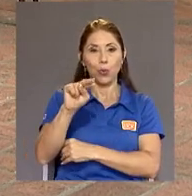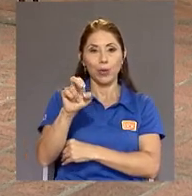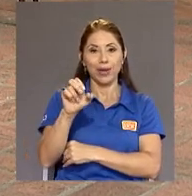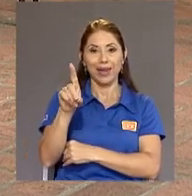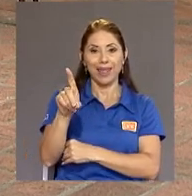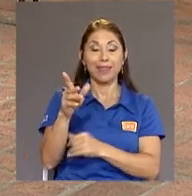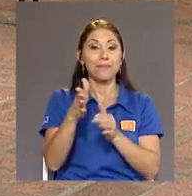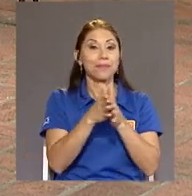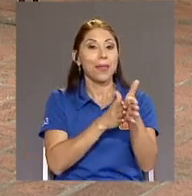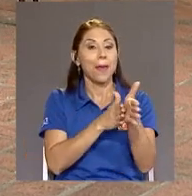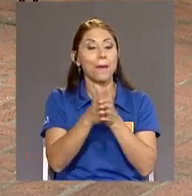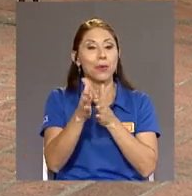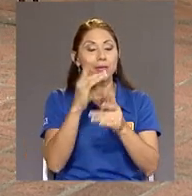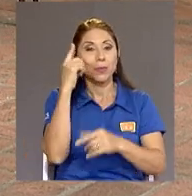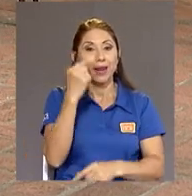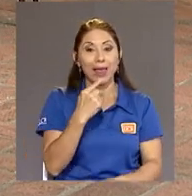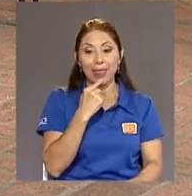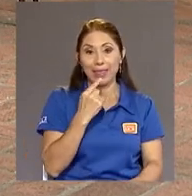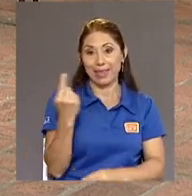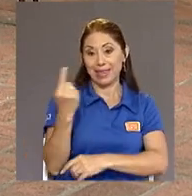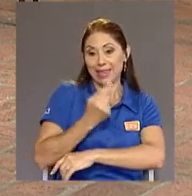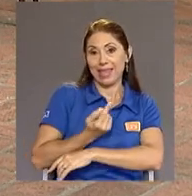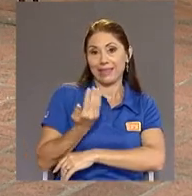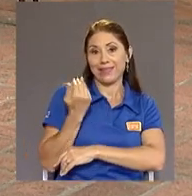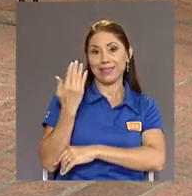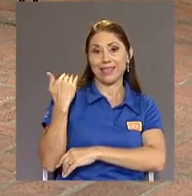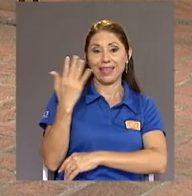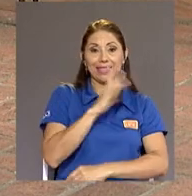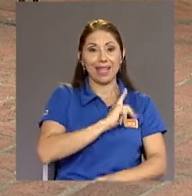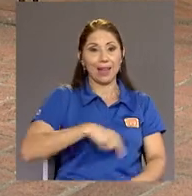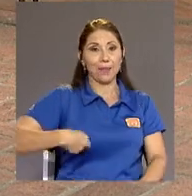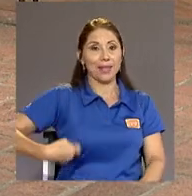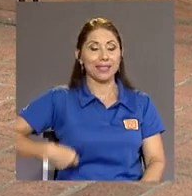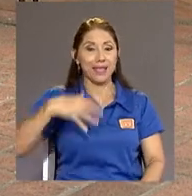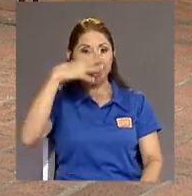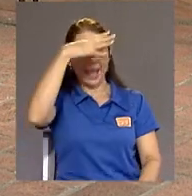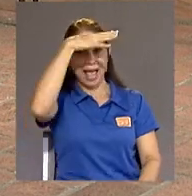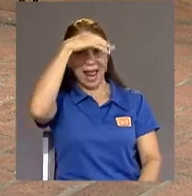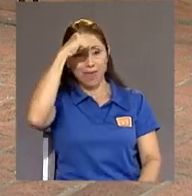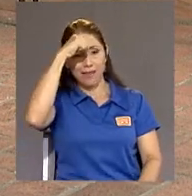aprovecho para mencionar que en días recientes el presidente Alvarado habló de